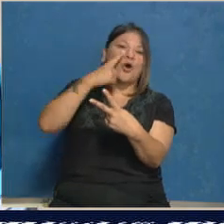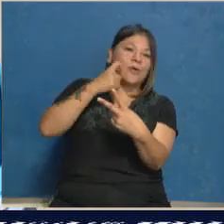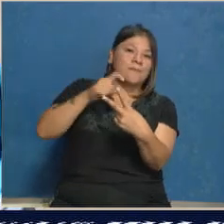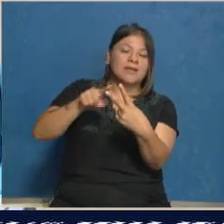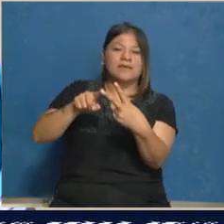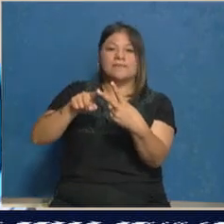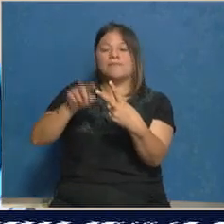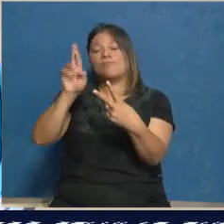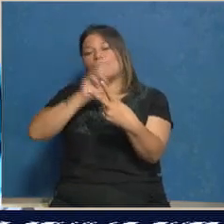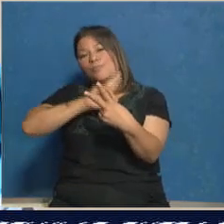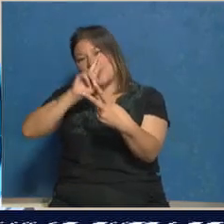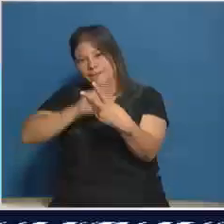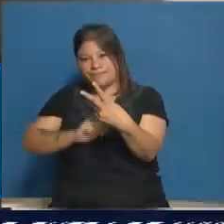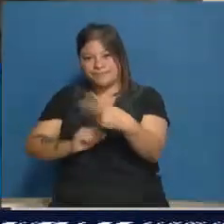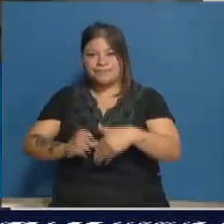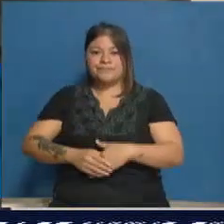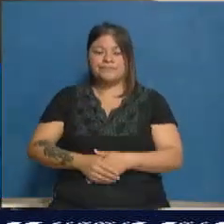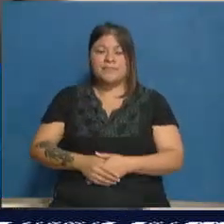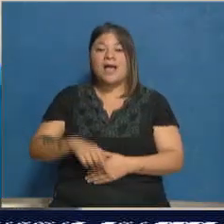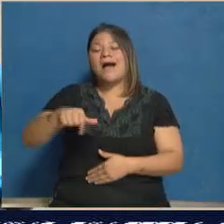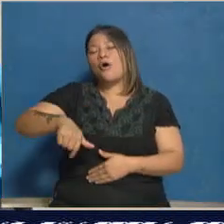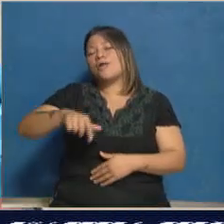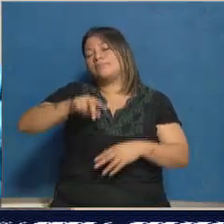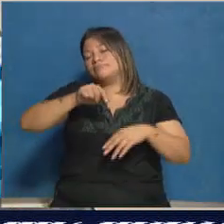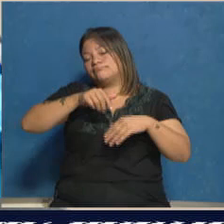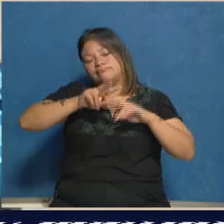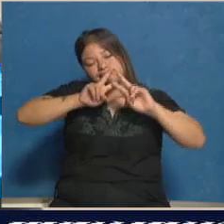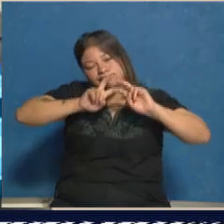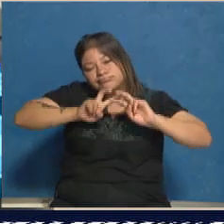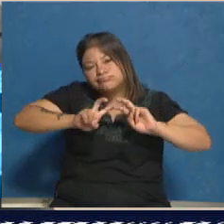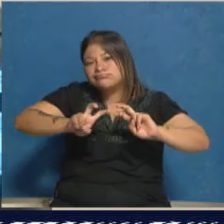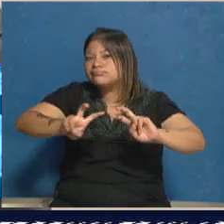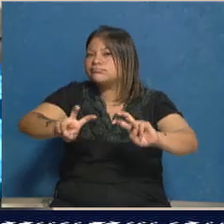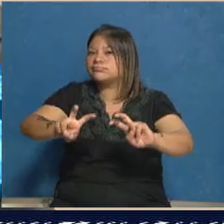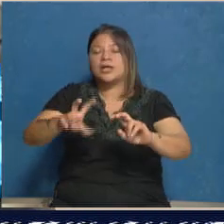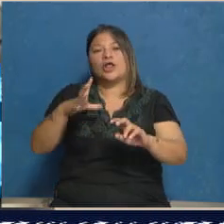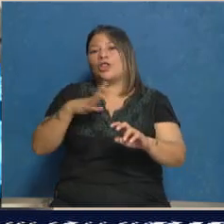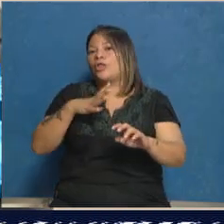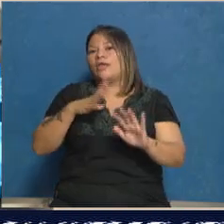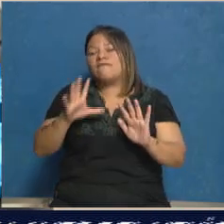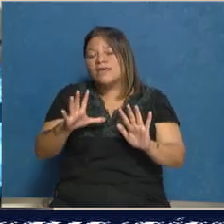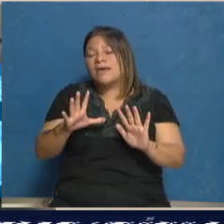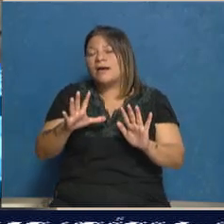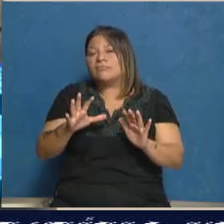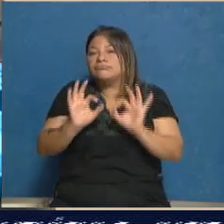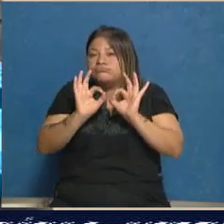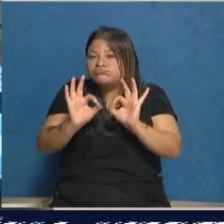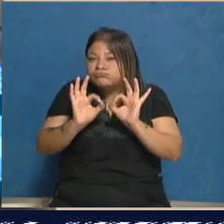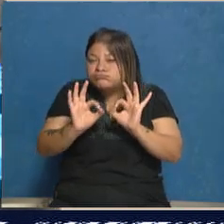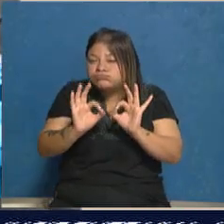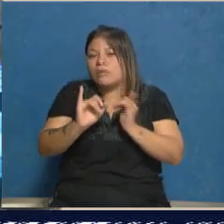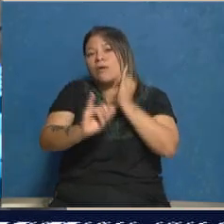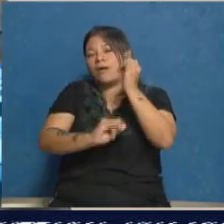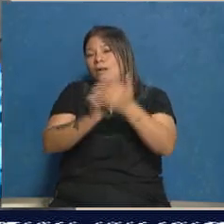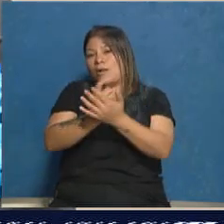y una femenina. Está todo en etapa de investigación, es muy, muy temprano todo para hacer una conclusión al